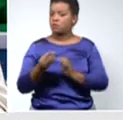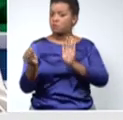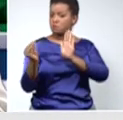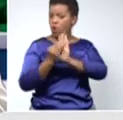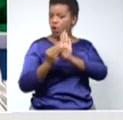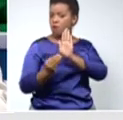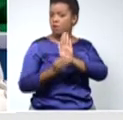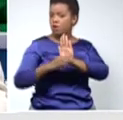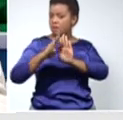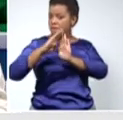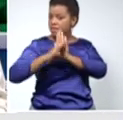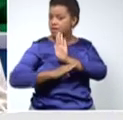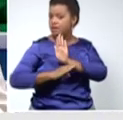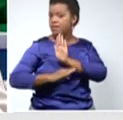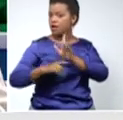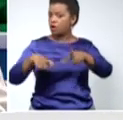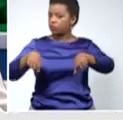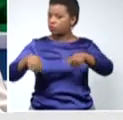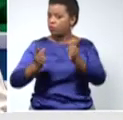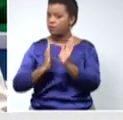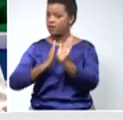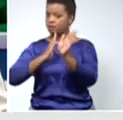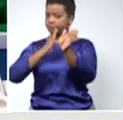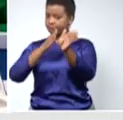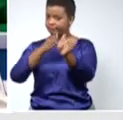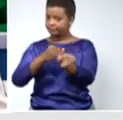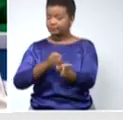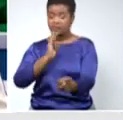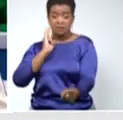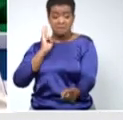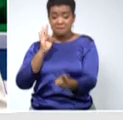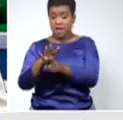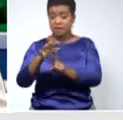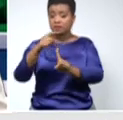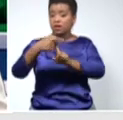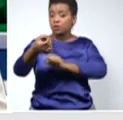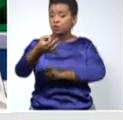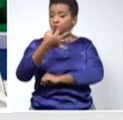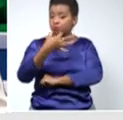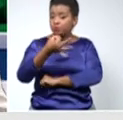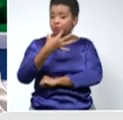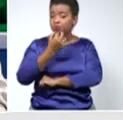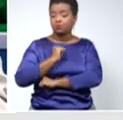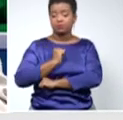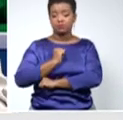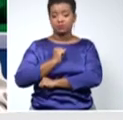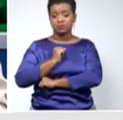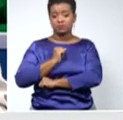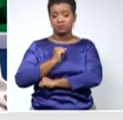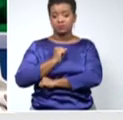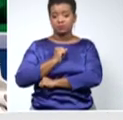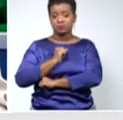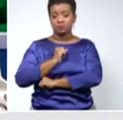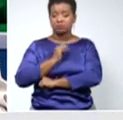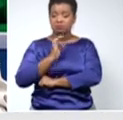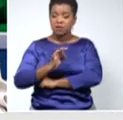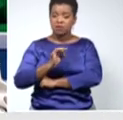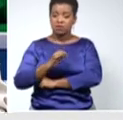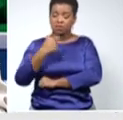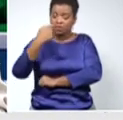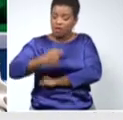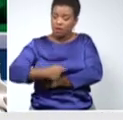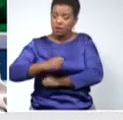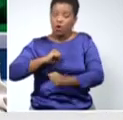en los protocolos, en la conducta, en el inicio de los tratamientos y sobre todo en evitar, que